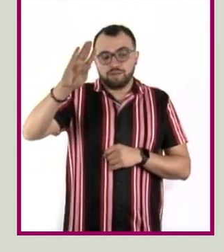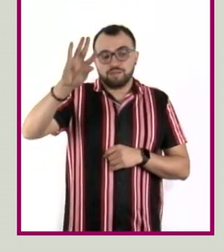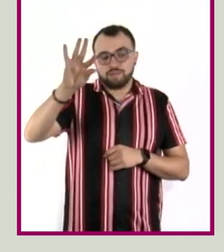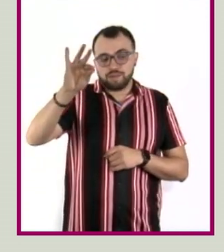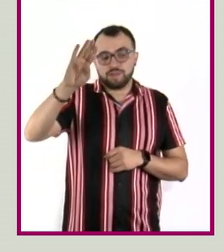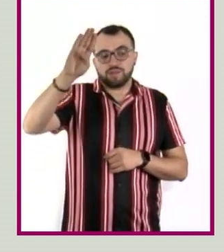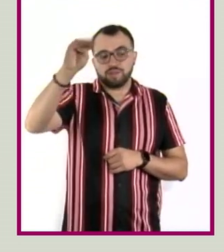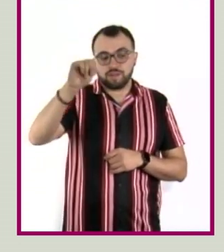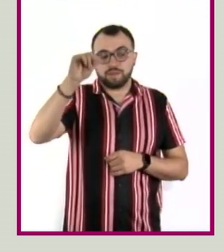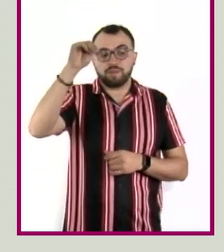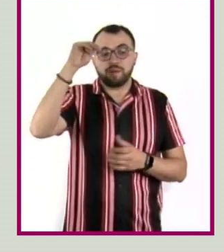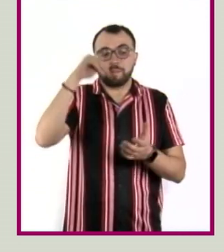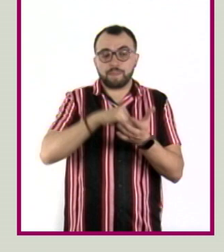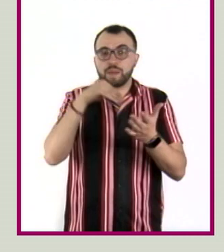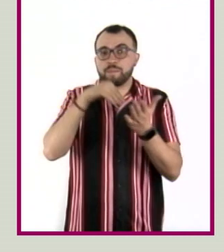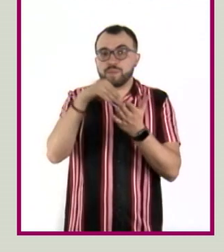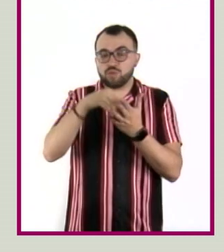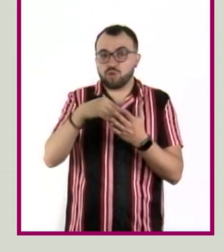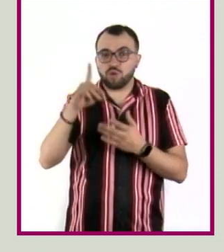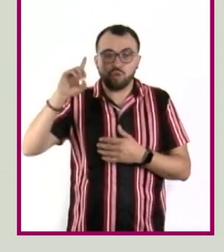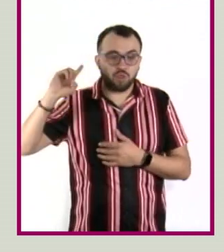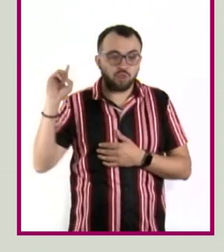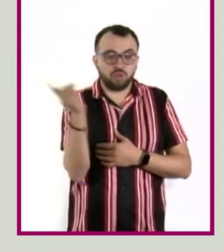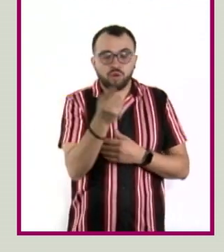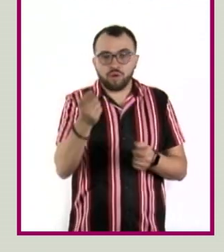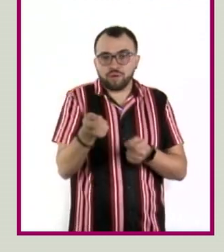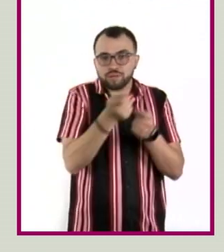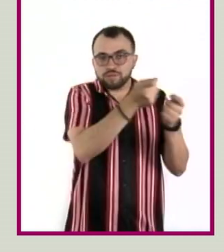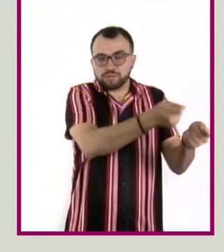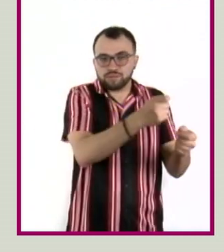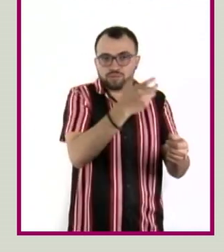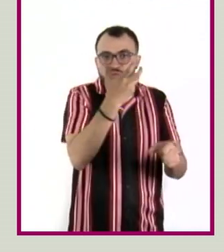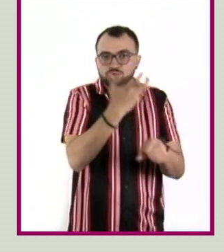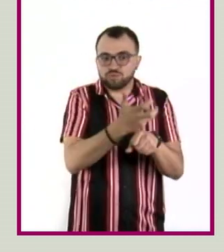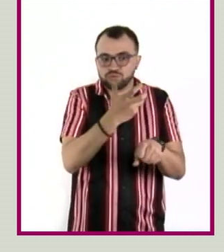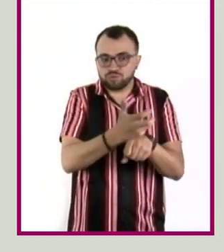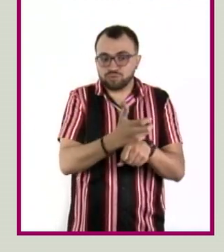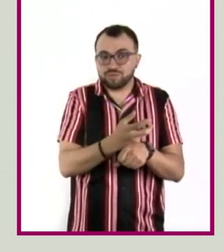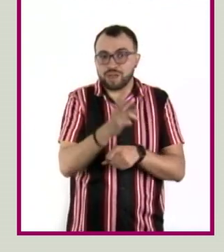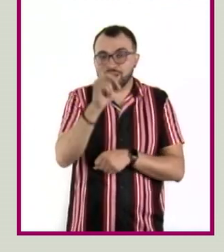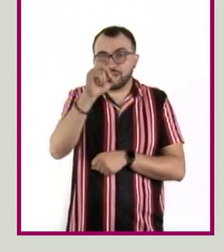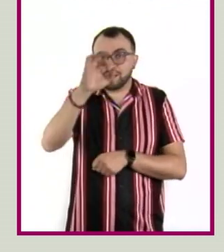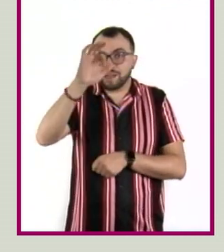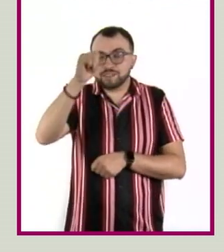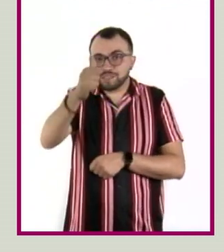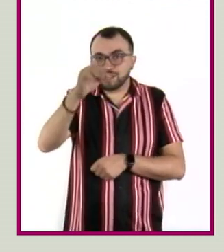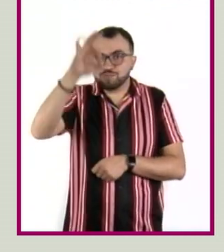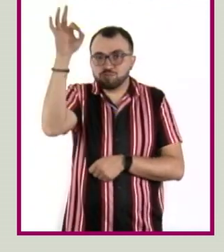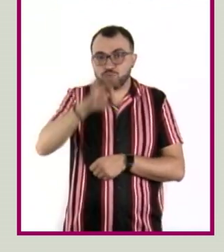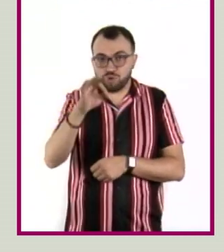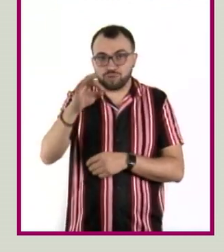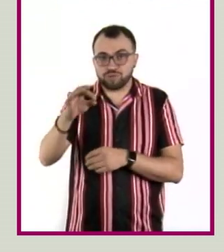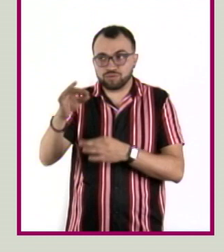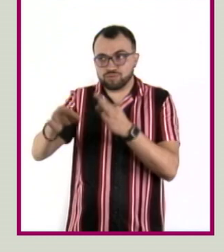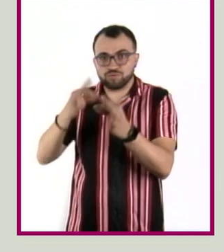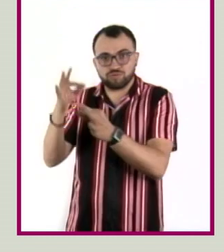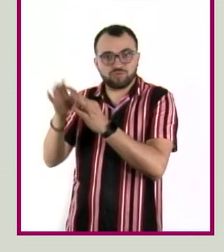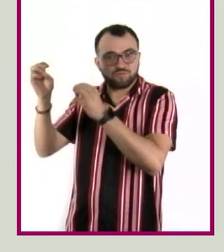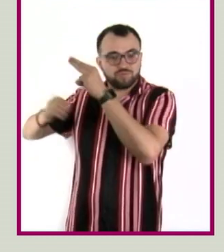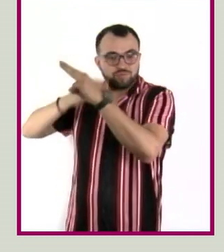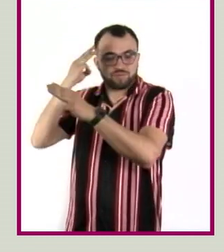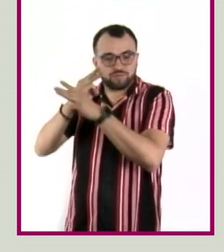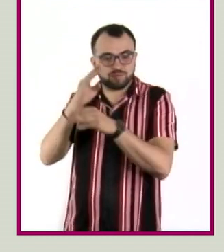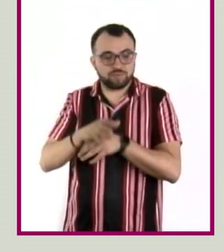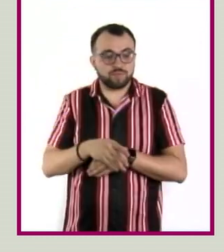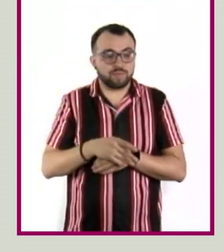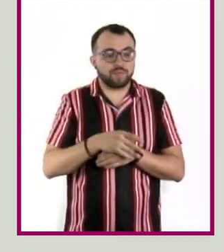gasto de Estados Unidos, es decir, 36% del total mundial. 250.000 millones correspondieron